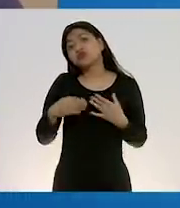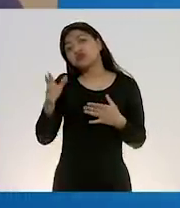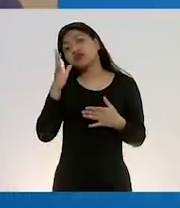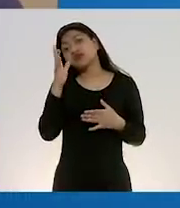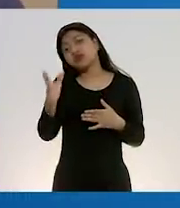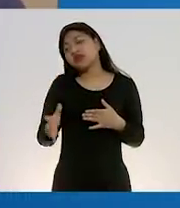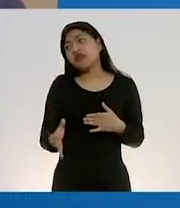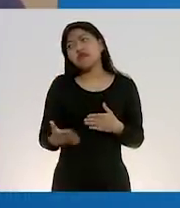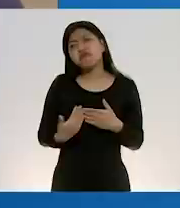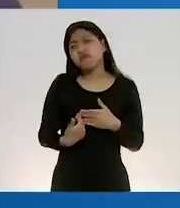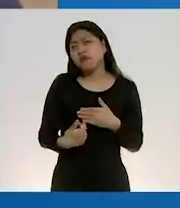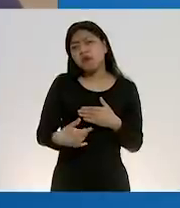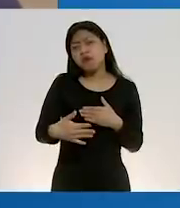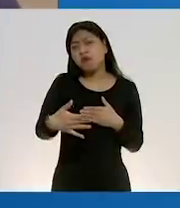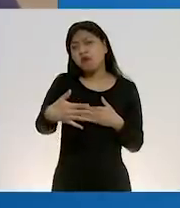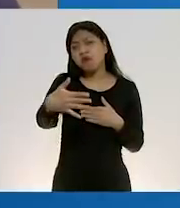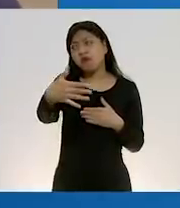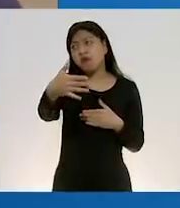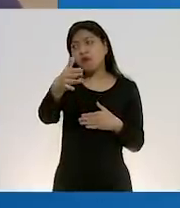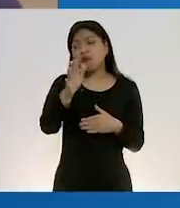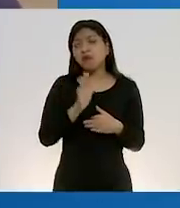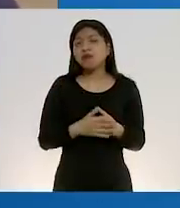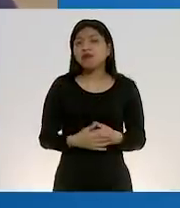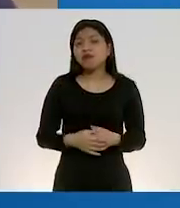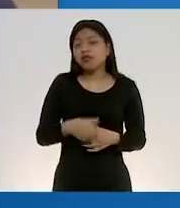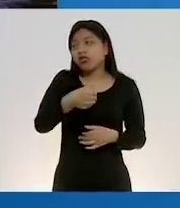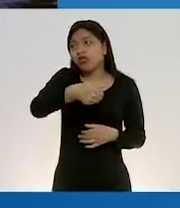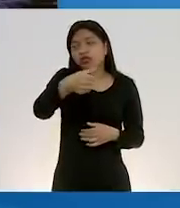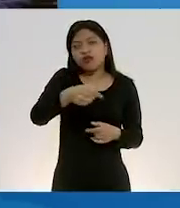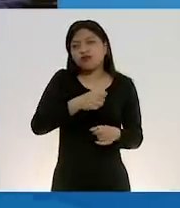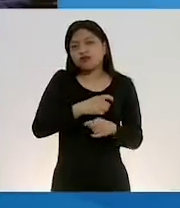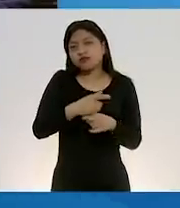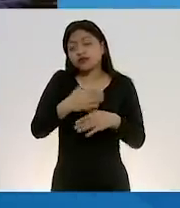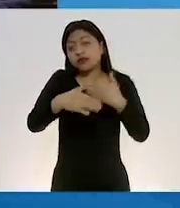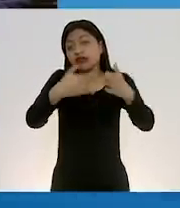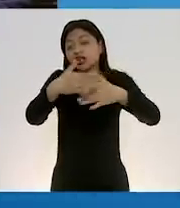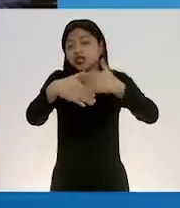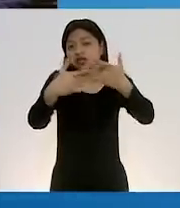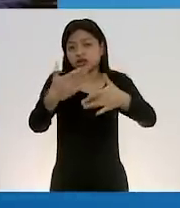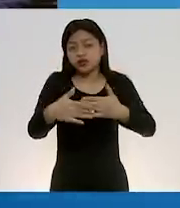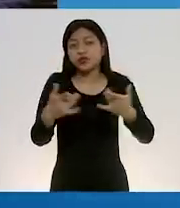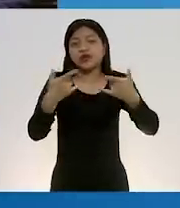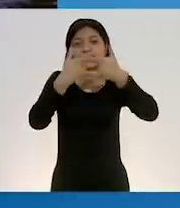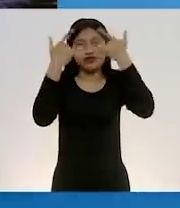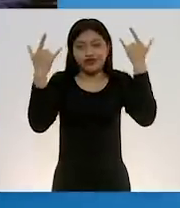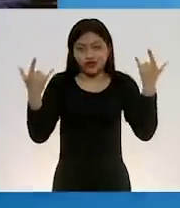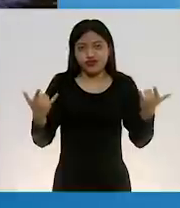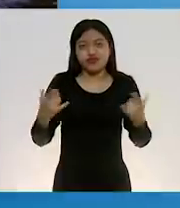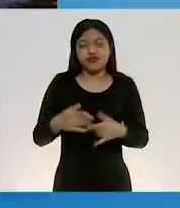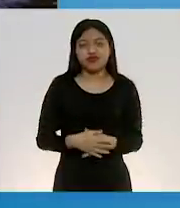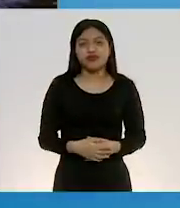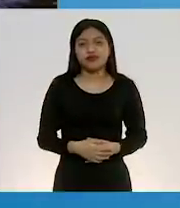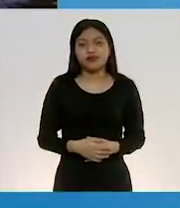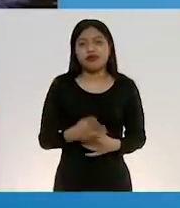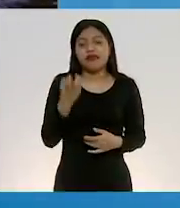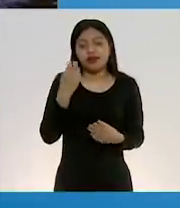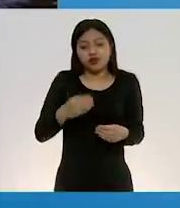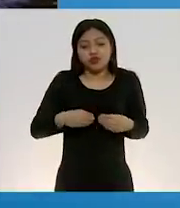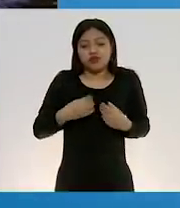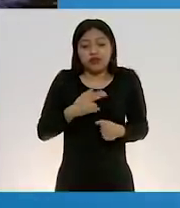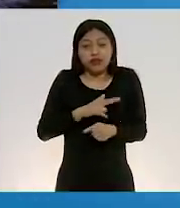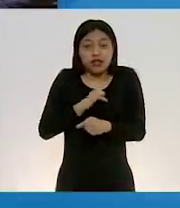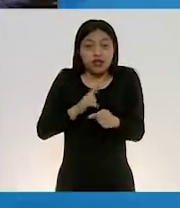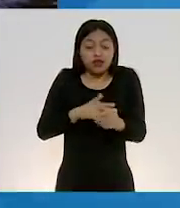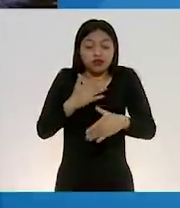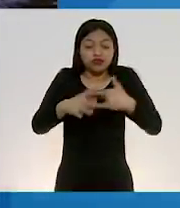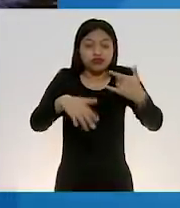su propia lógica, su propio desarrollo. Y eso es lo que tiene que ver con la historia de la vida cotidiana a la